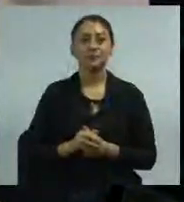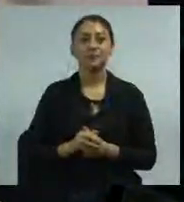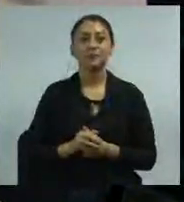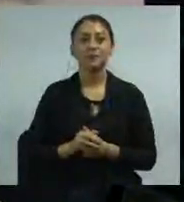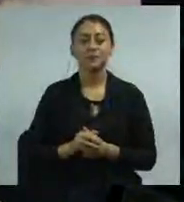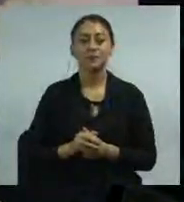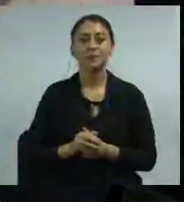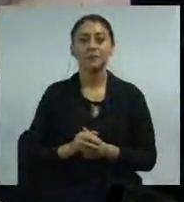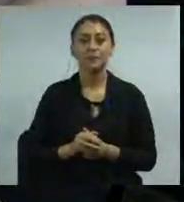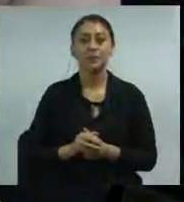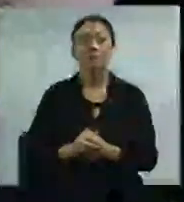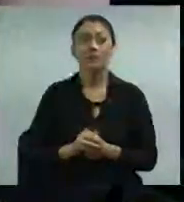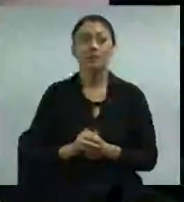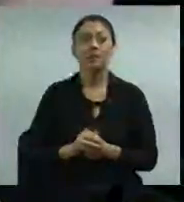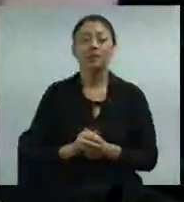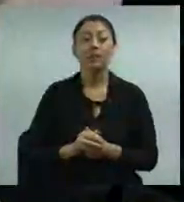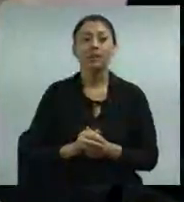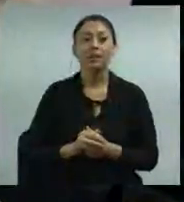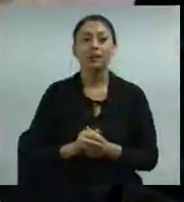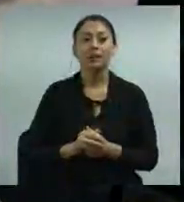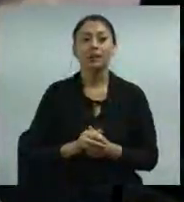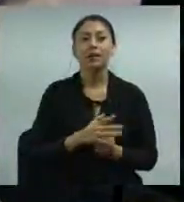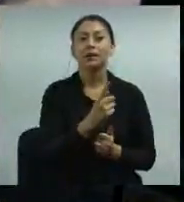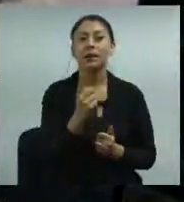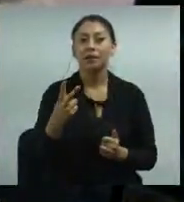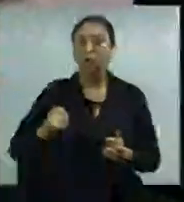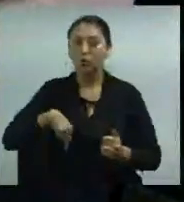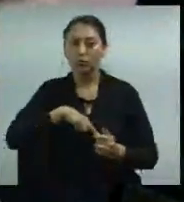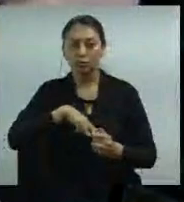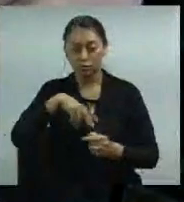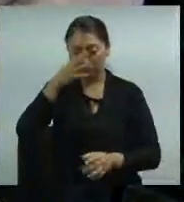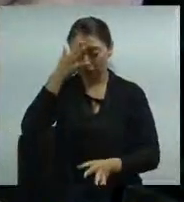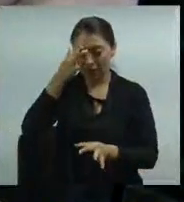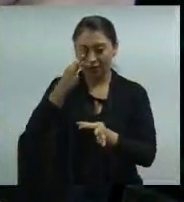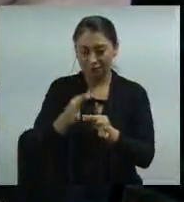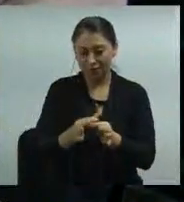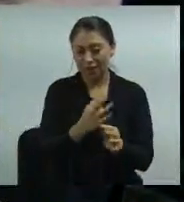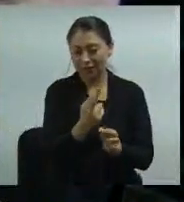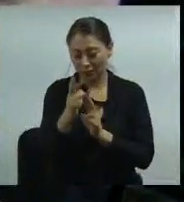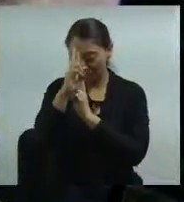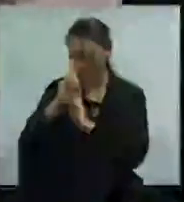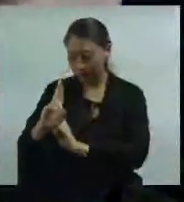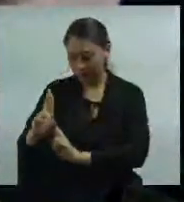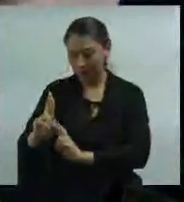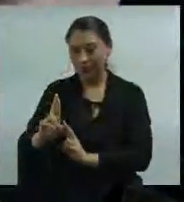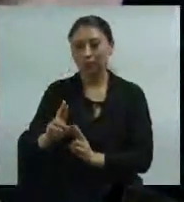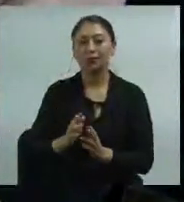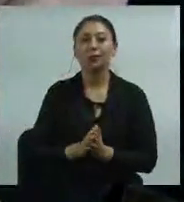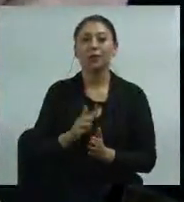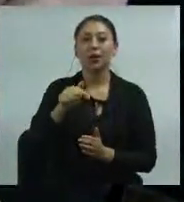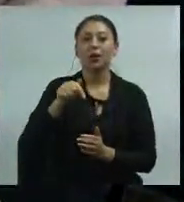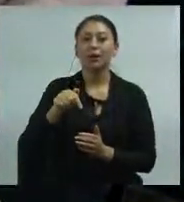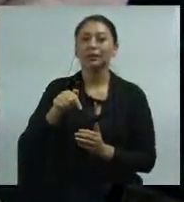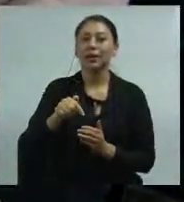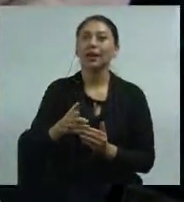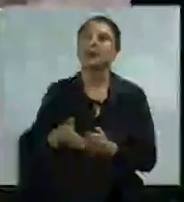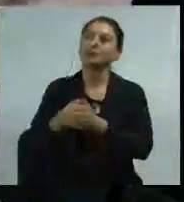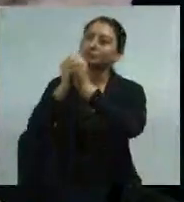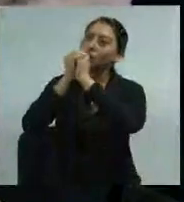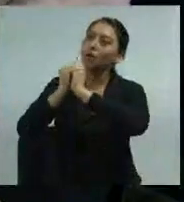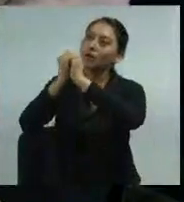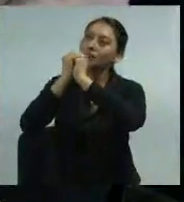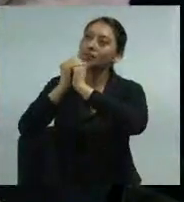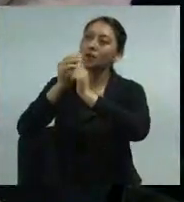sustentados en cada uno de nosotros, en la fe que profesamos. Ponemos en manos de Dios